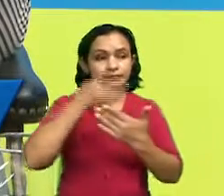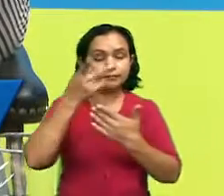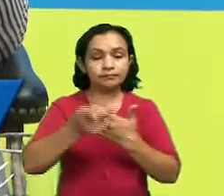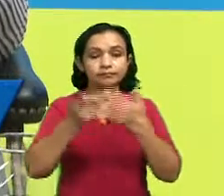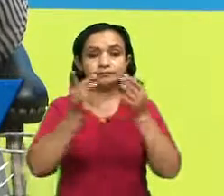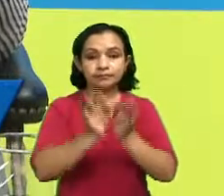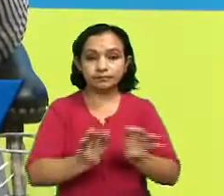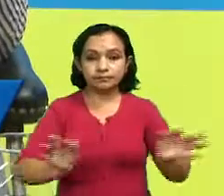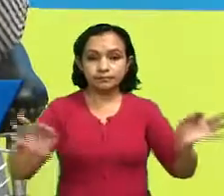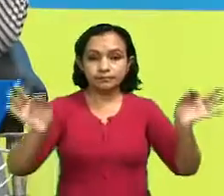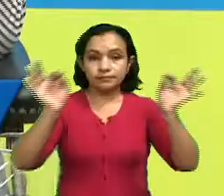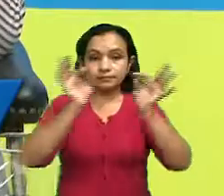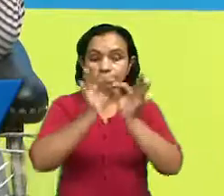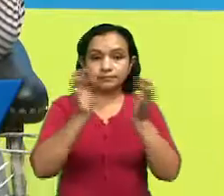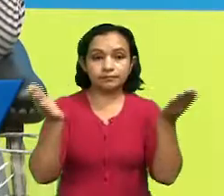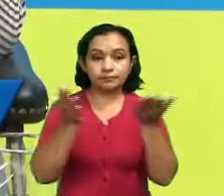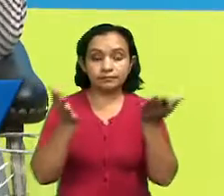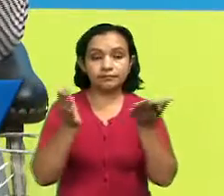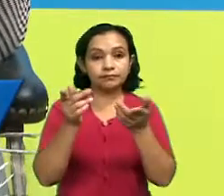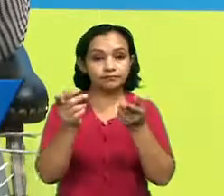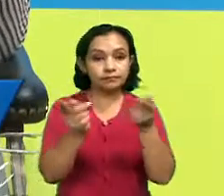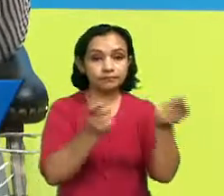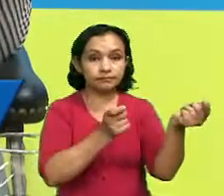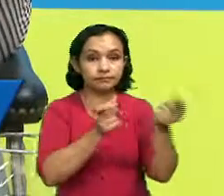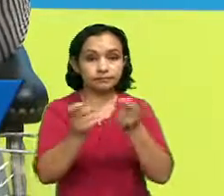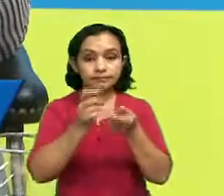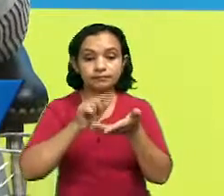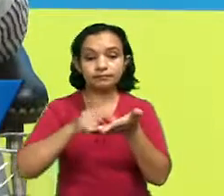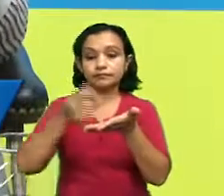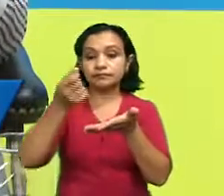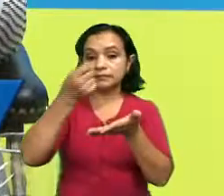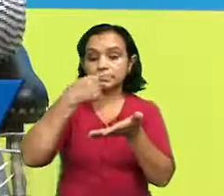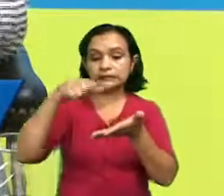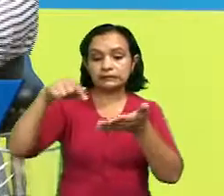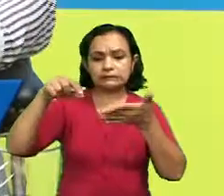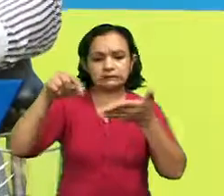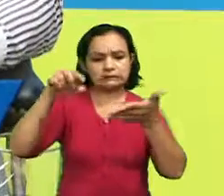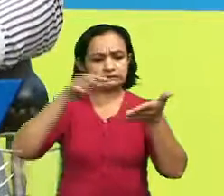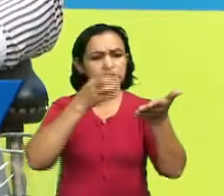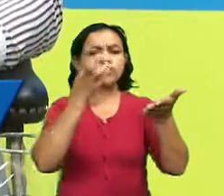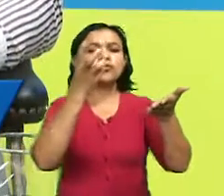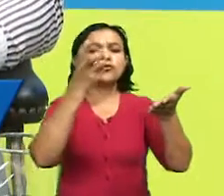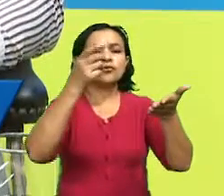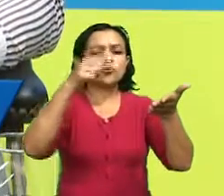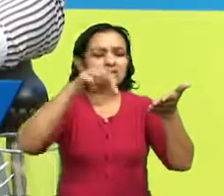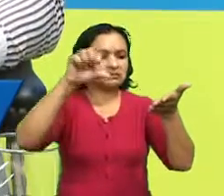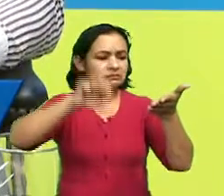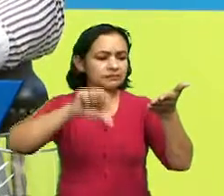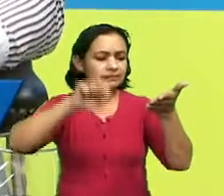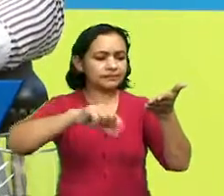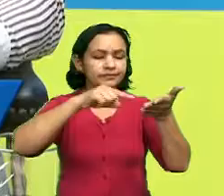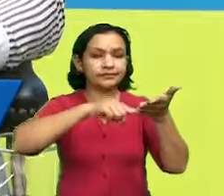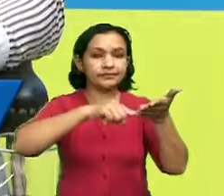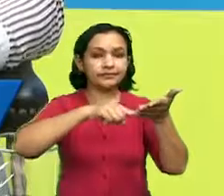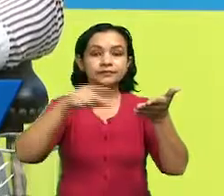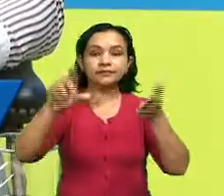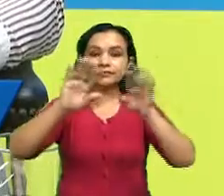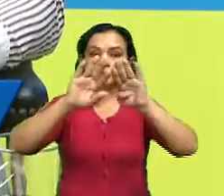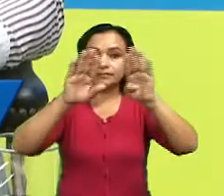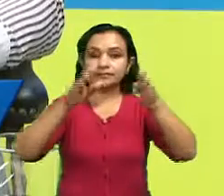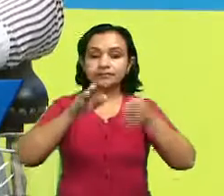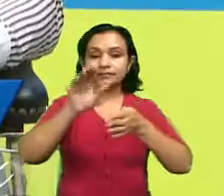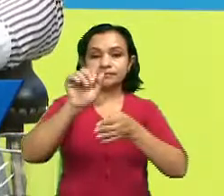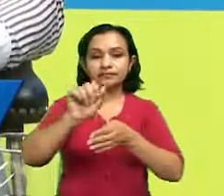la importancia del control de los fármacos vencidos. Para hablar de este tema hemos invitado a la